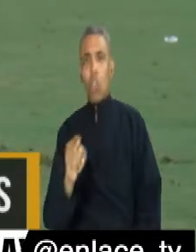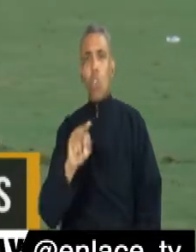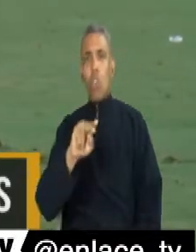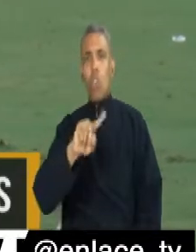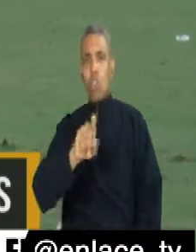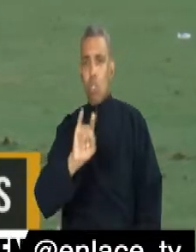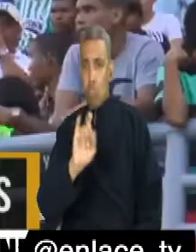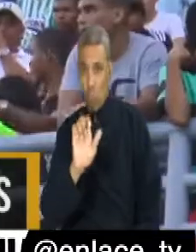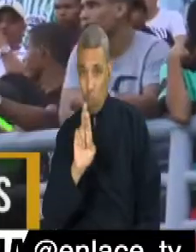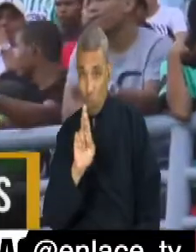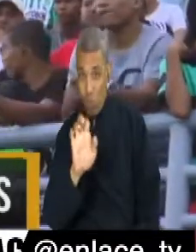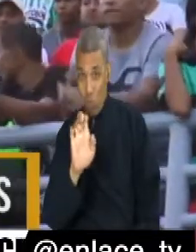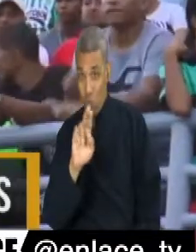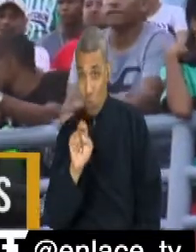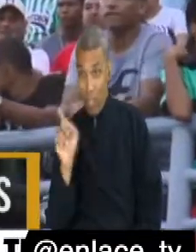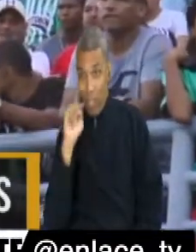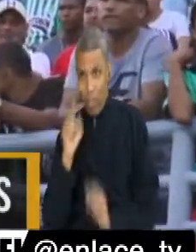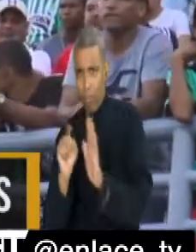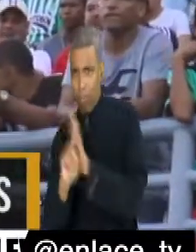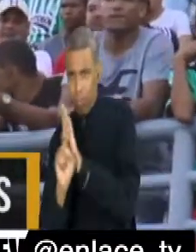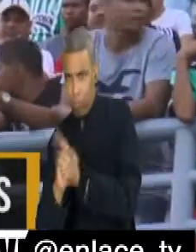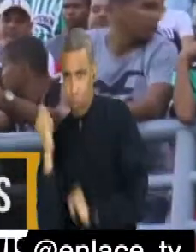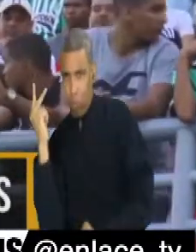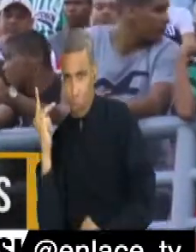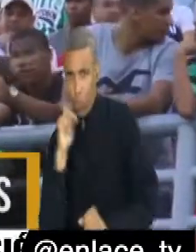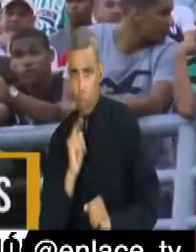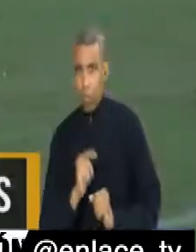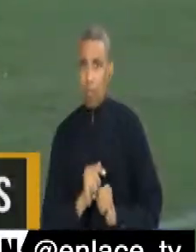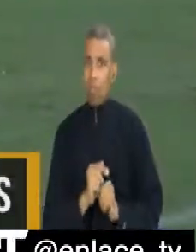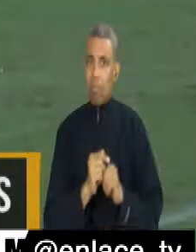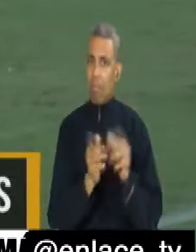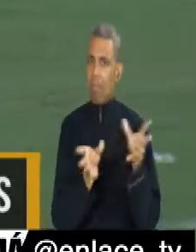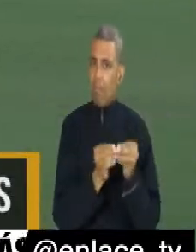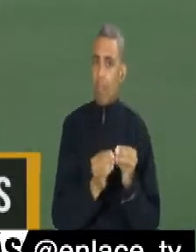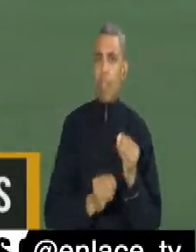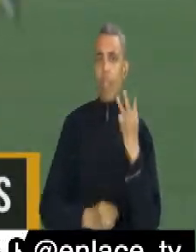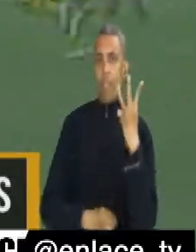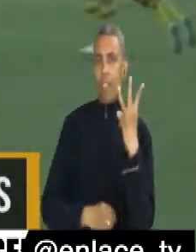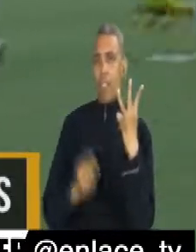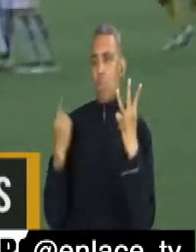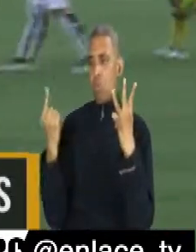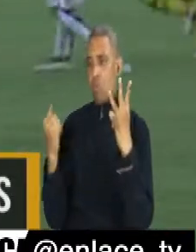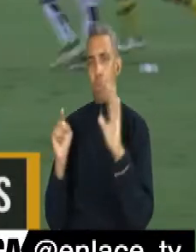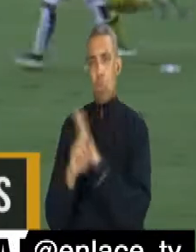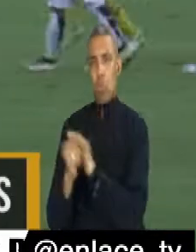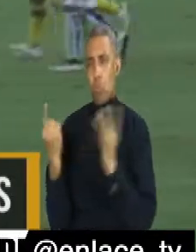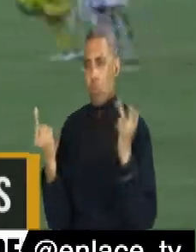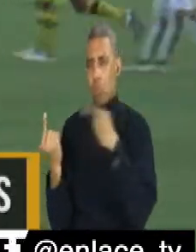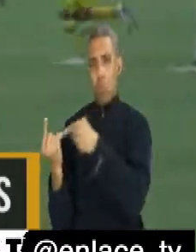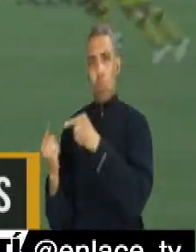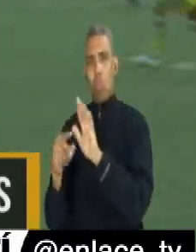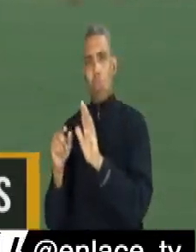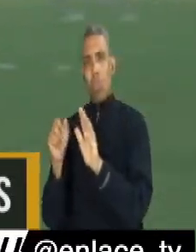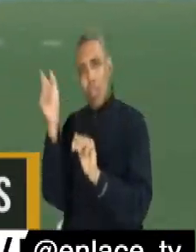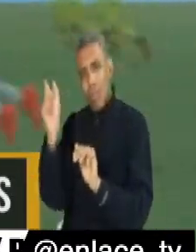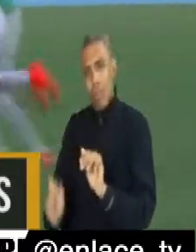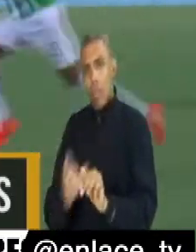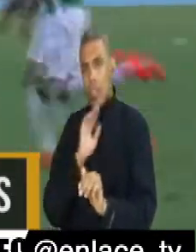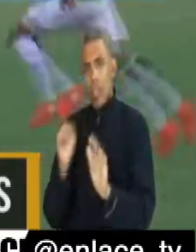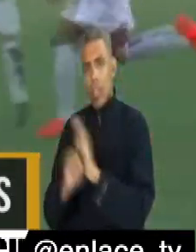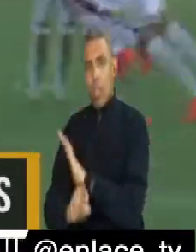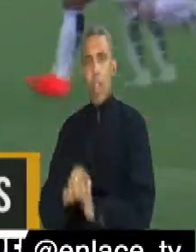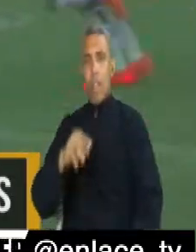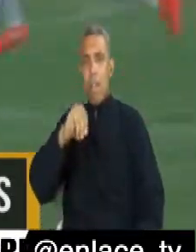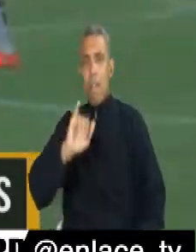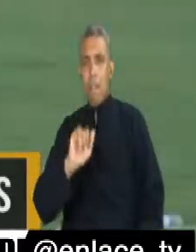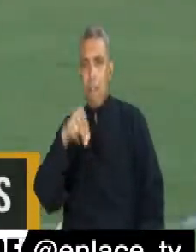2 goles que le dieron la victoria al equipo petrolero. El descuento del equipo cucuteño fue por parte de Javier Mena. Con este resultado, Alianza